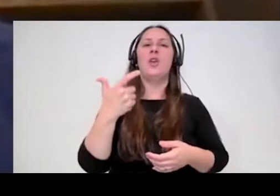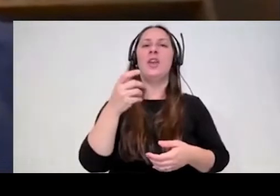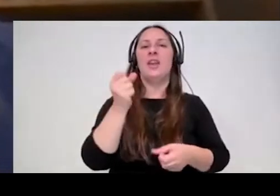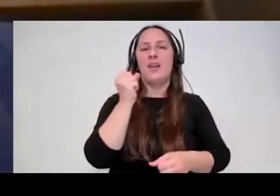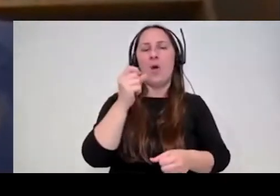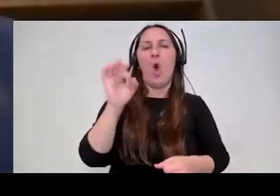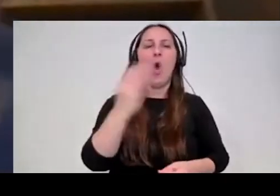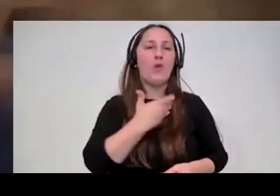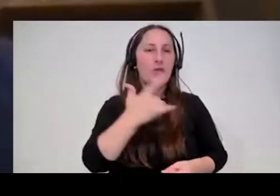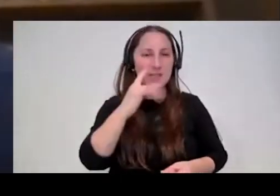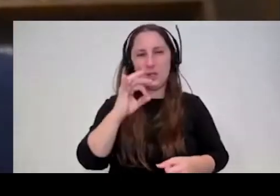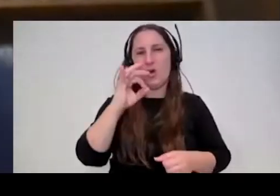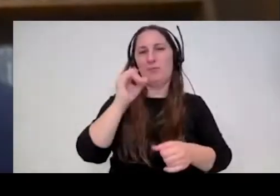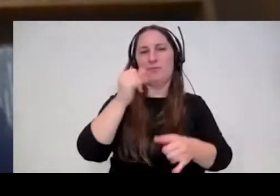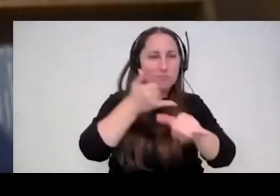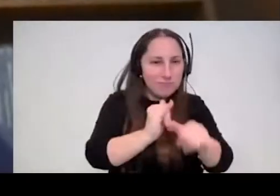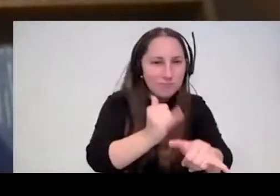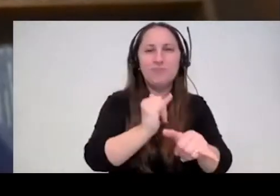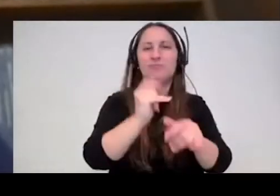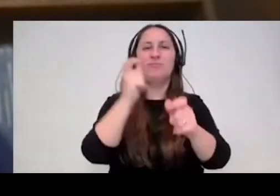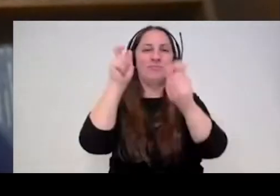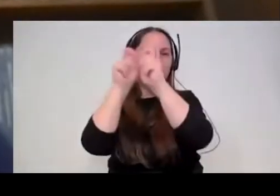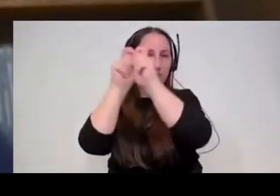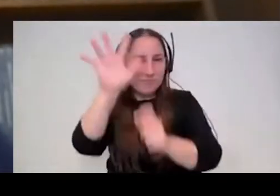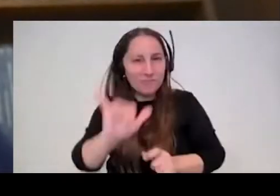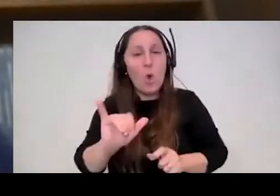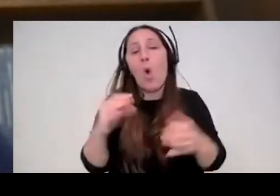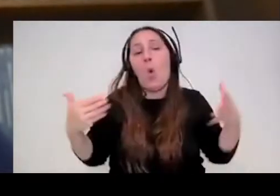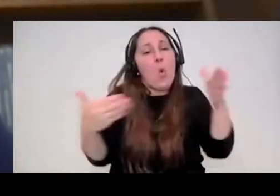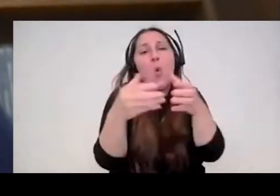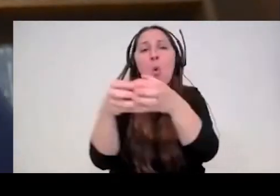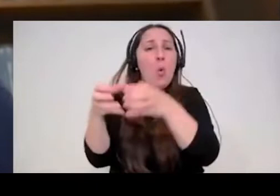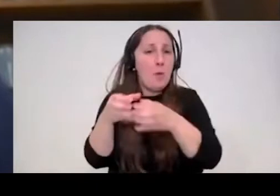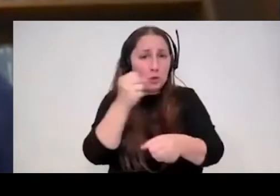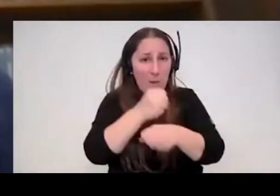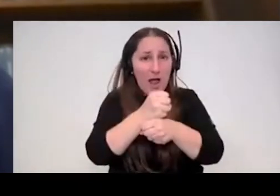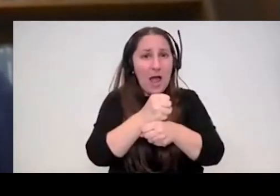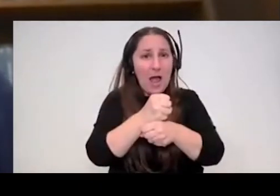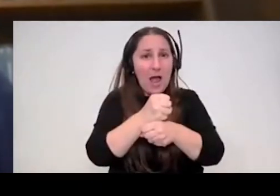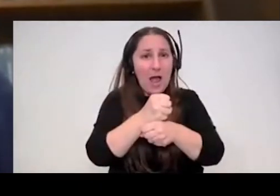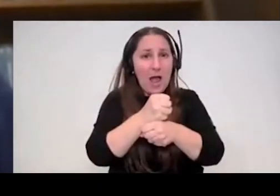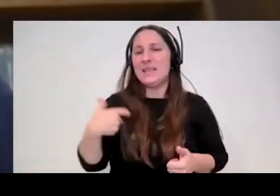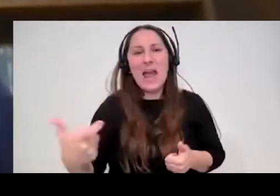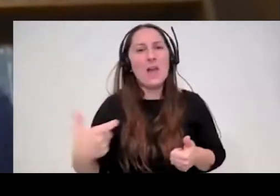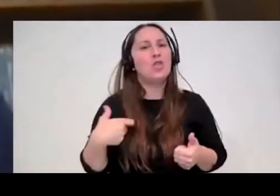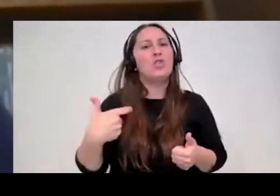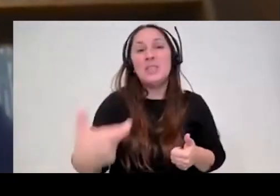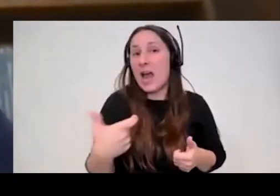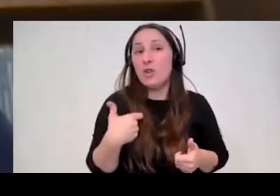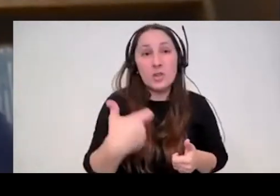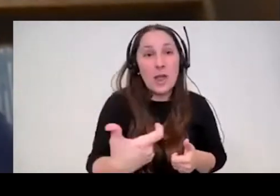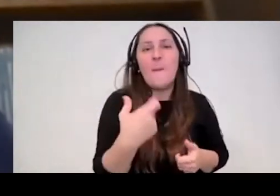¿no?, o una determinada categoría laboral, son los sindicatos de las primeras formas de organización